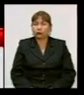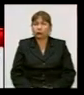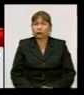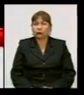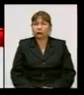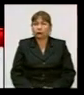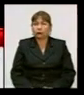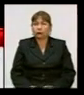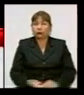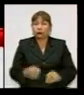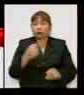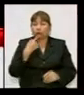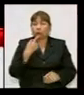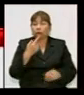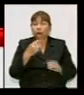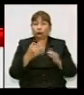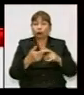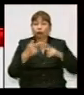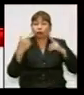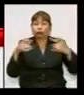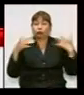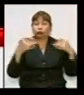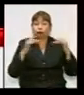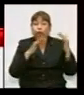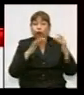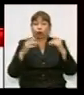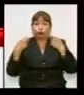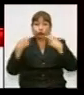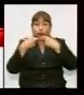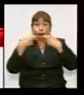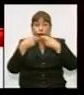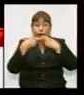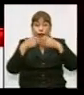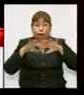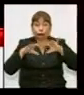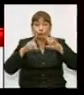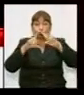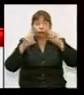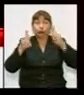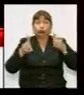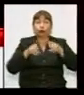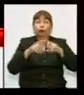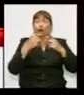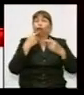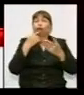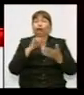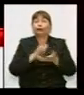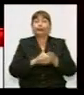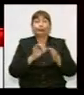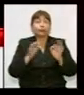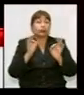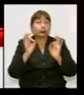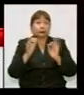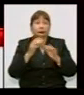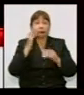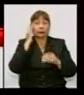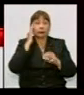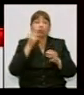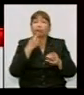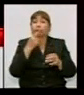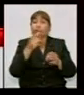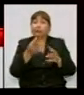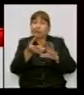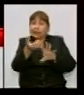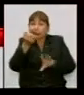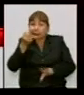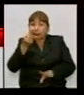Las grandes potencias se preparan para la guerra en Internet. Los servicios secretos reclutan piratas informáticos. Los denominados